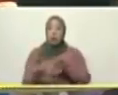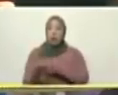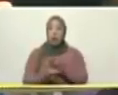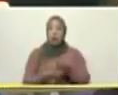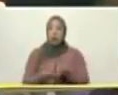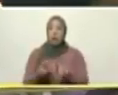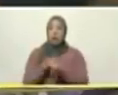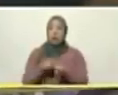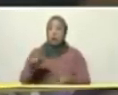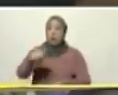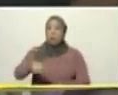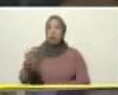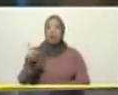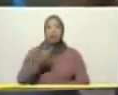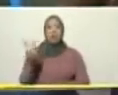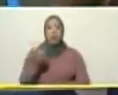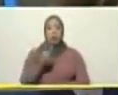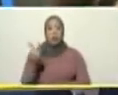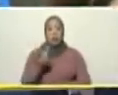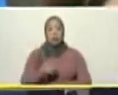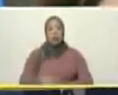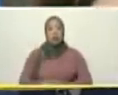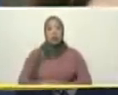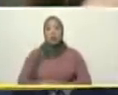Pero en el caso venezolano no es así.